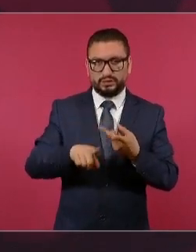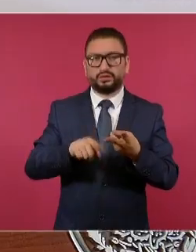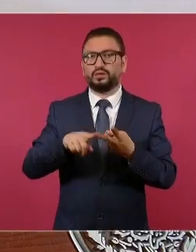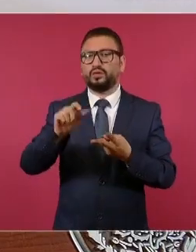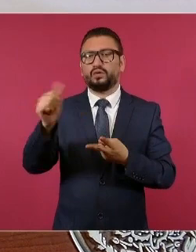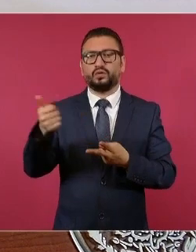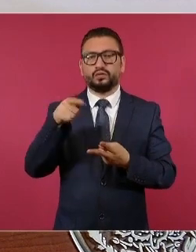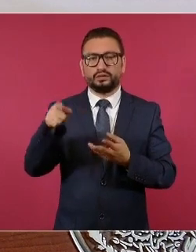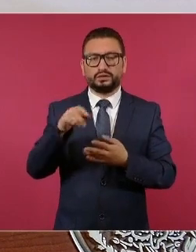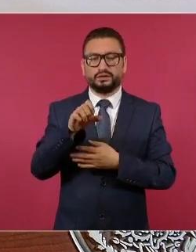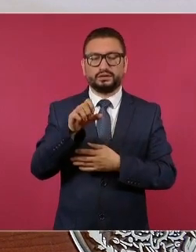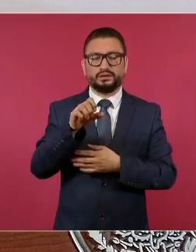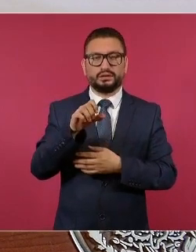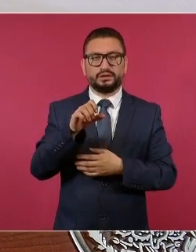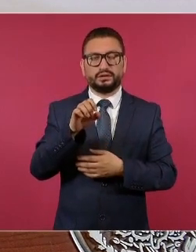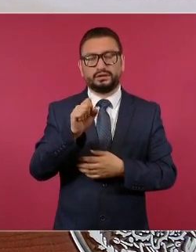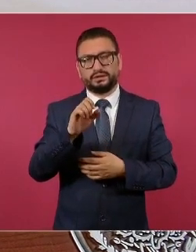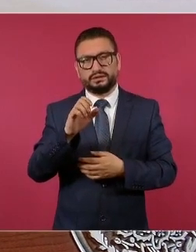en Esna,